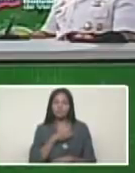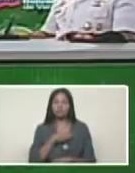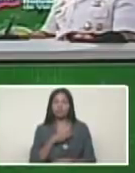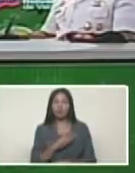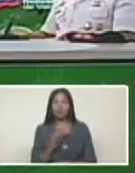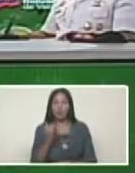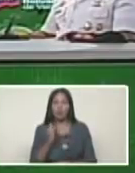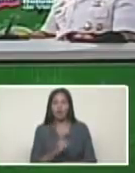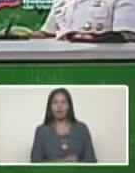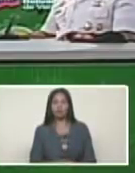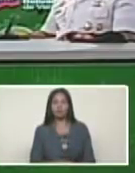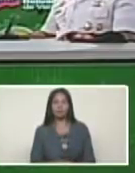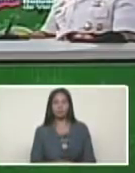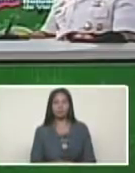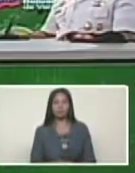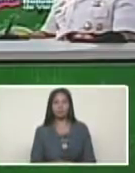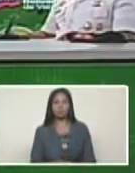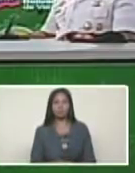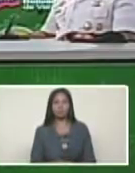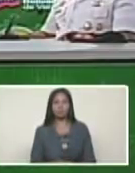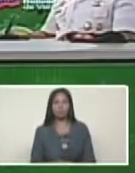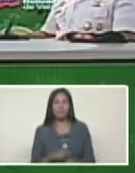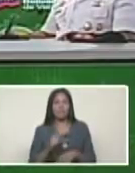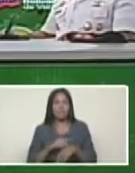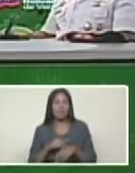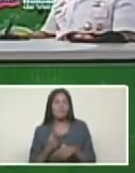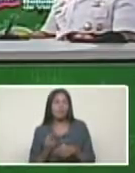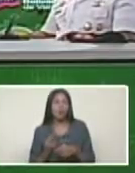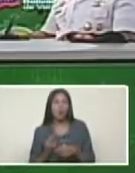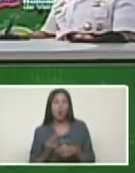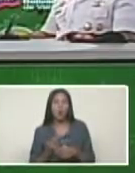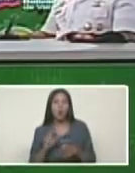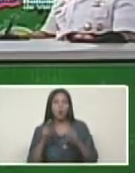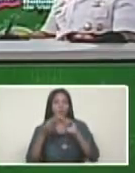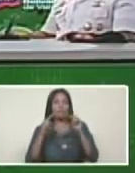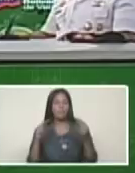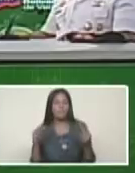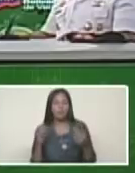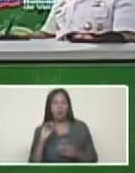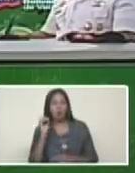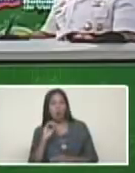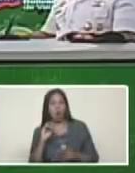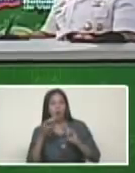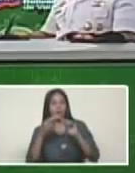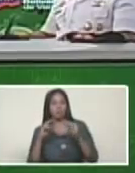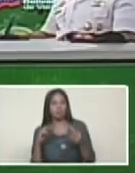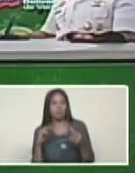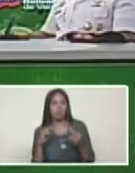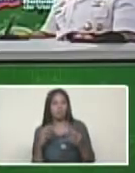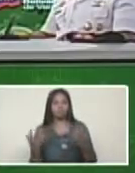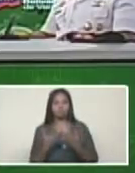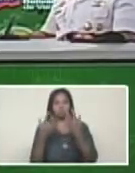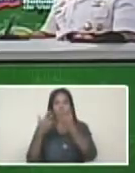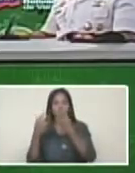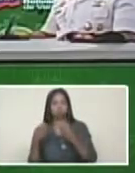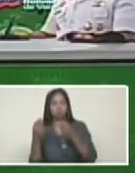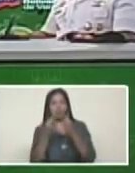Armada. En tiempos de paz o en tiempos de conflicto armado,